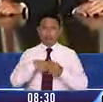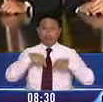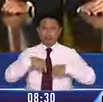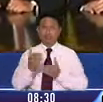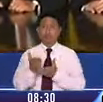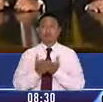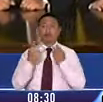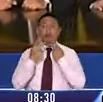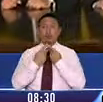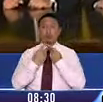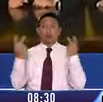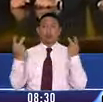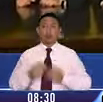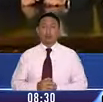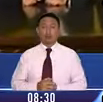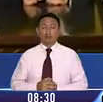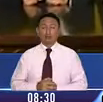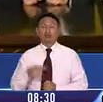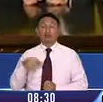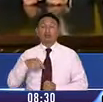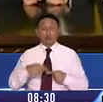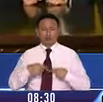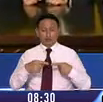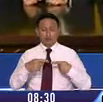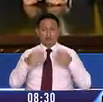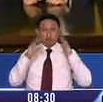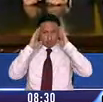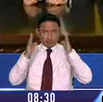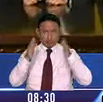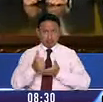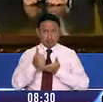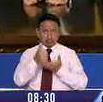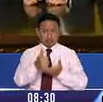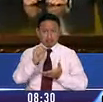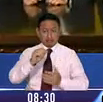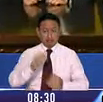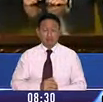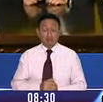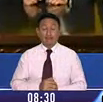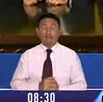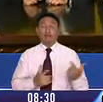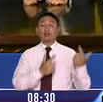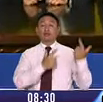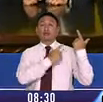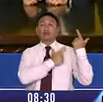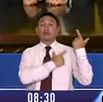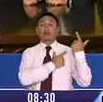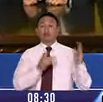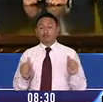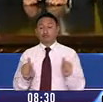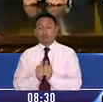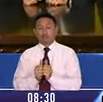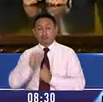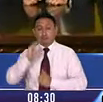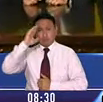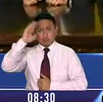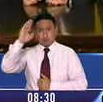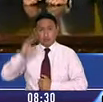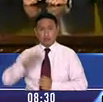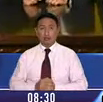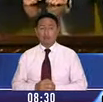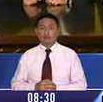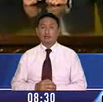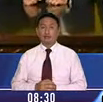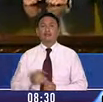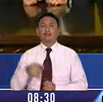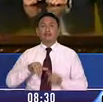públicos atenderán con normalidad. Las Fuerzas Armadas y la Policía Nacional